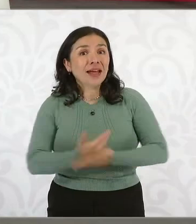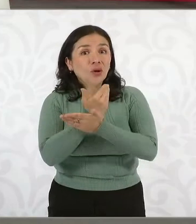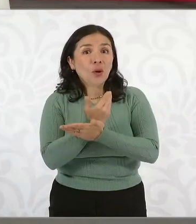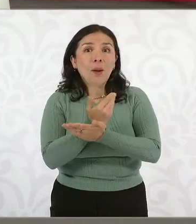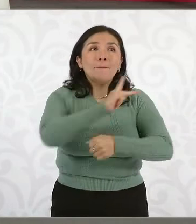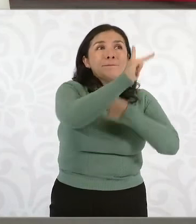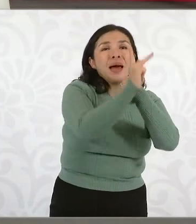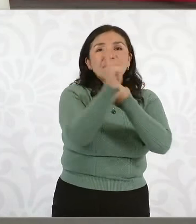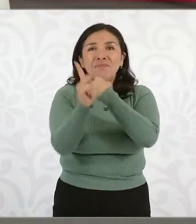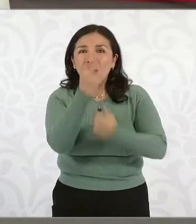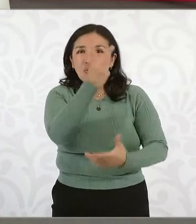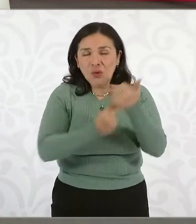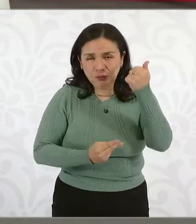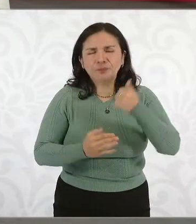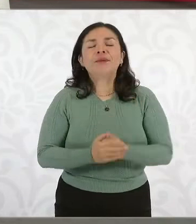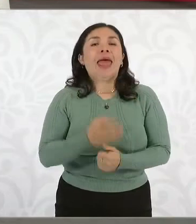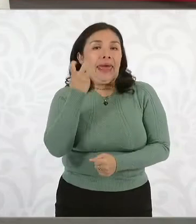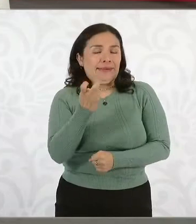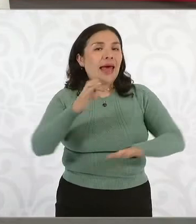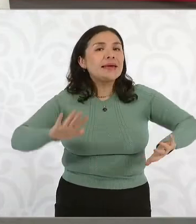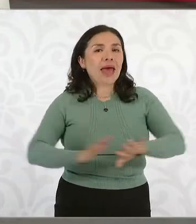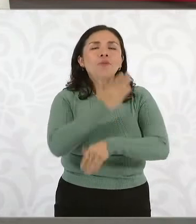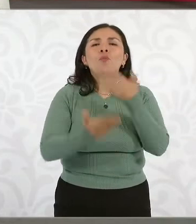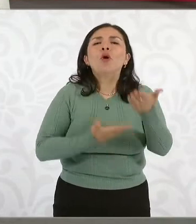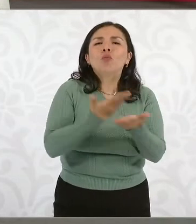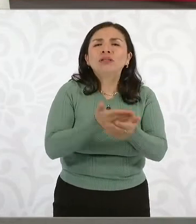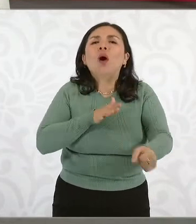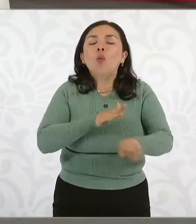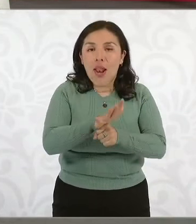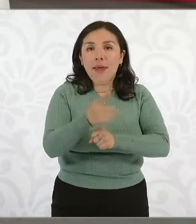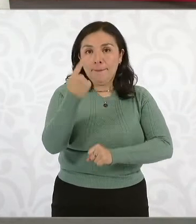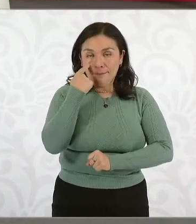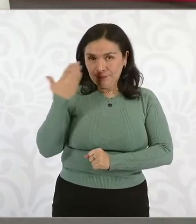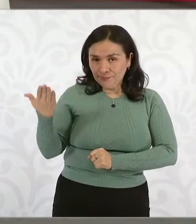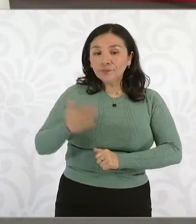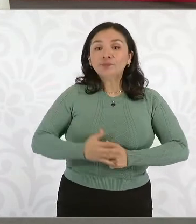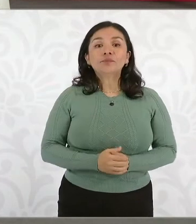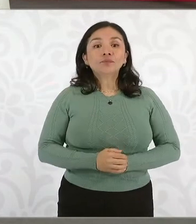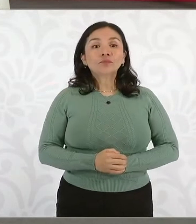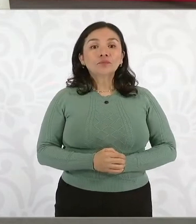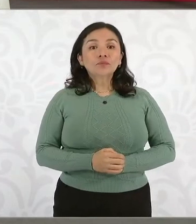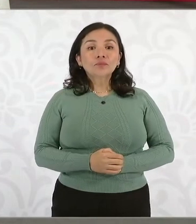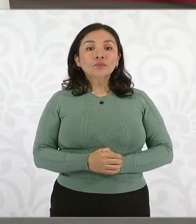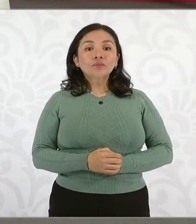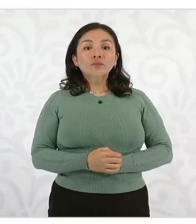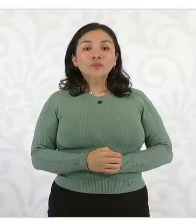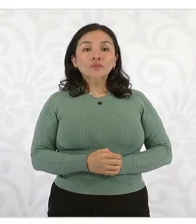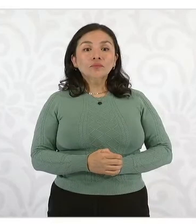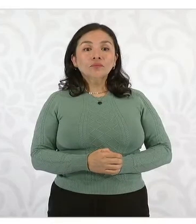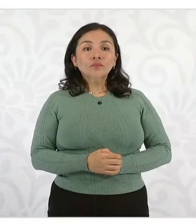La propuesta sería la siguiente. Adelante.